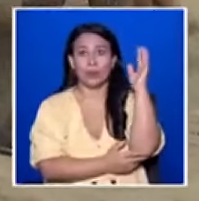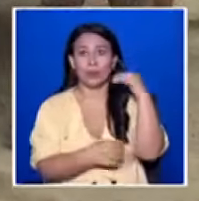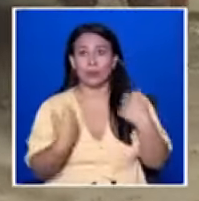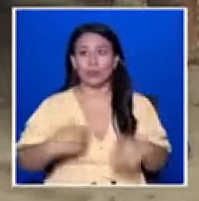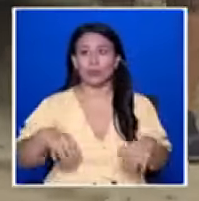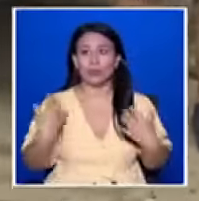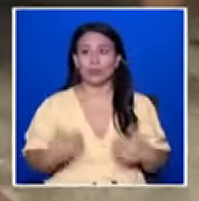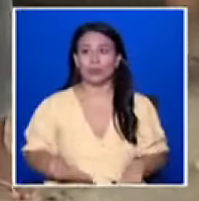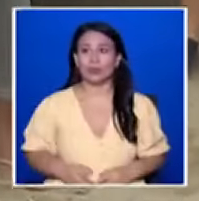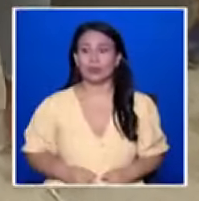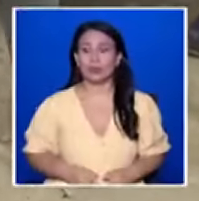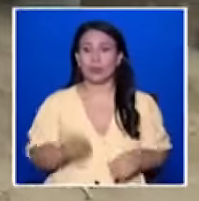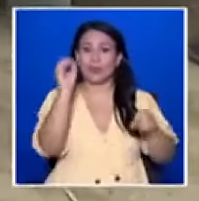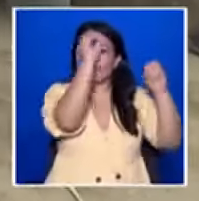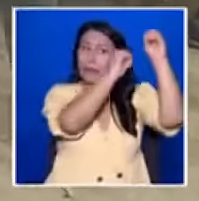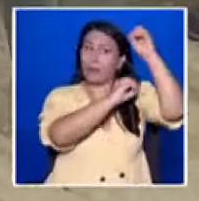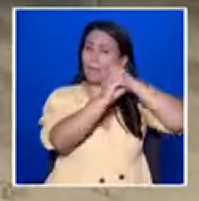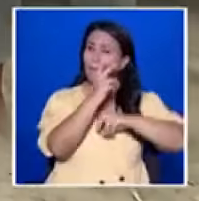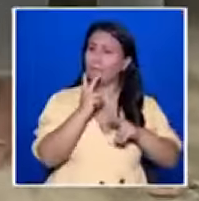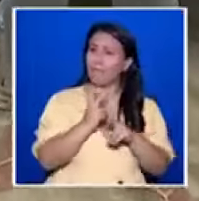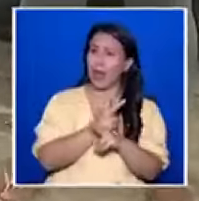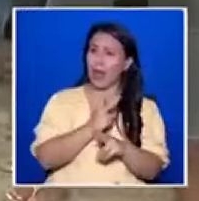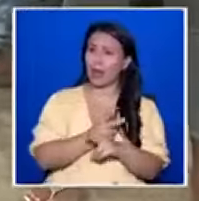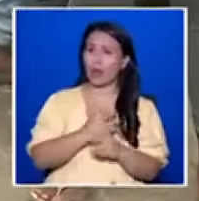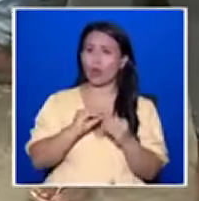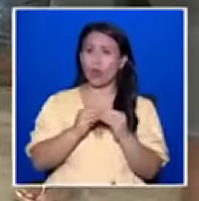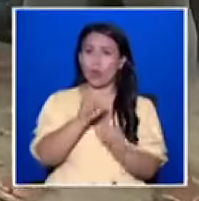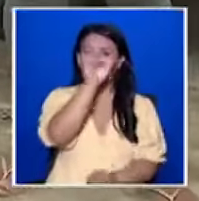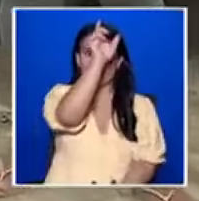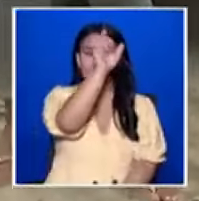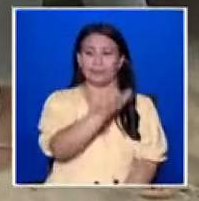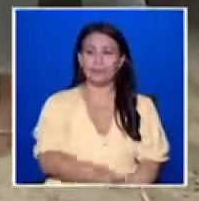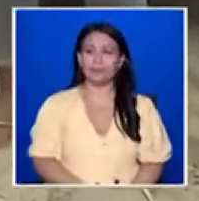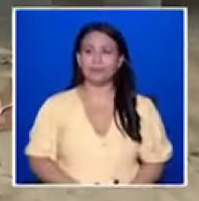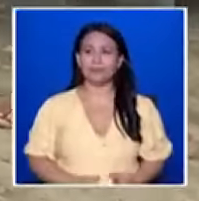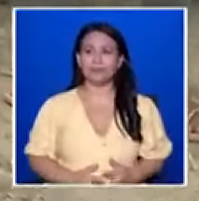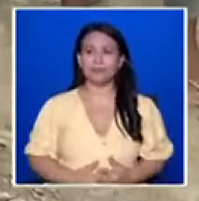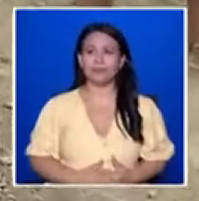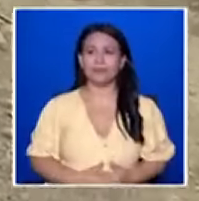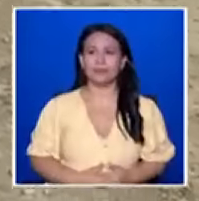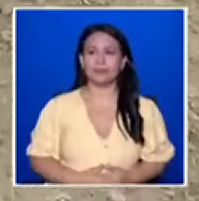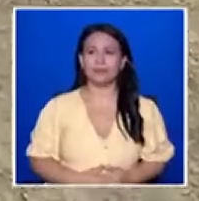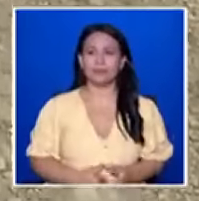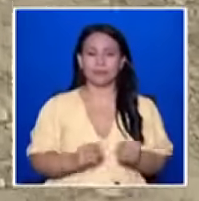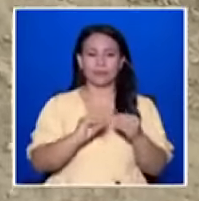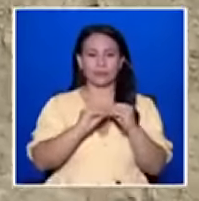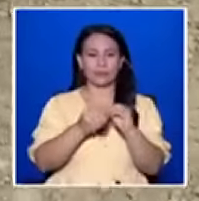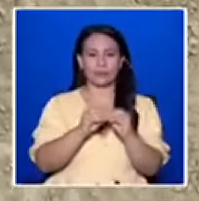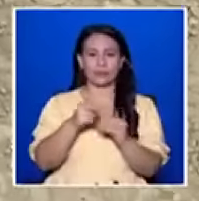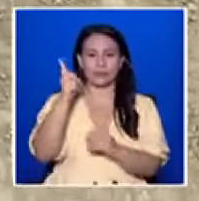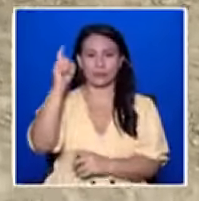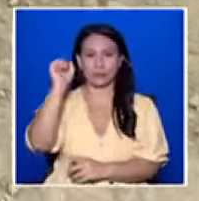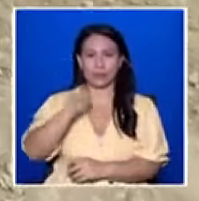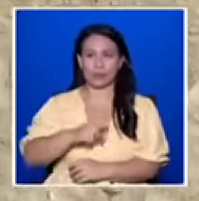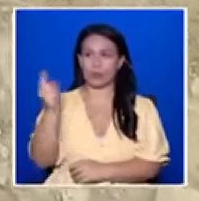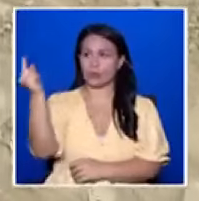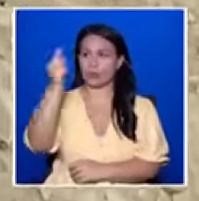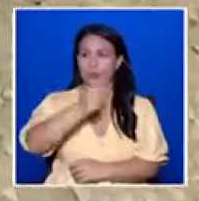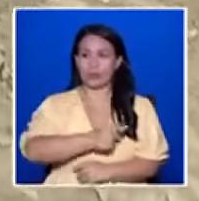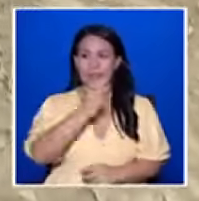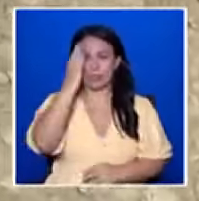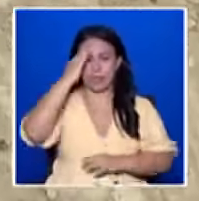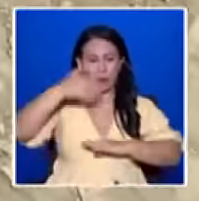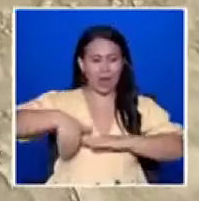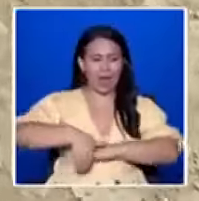podemos observarlo. Vamos a darles el número del poste, ya que sabemos que con el número ellos pueden llegar hasta